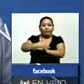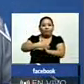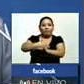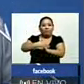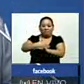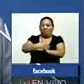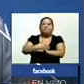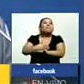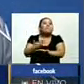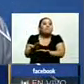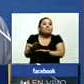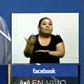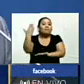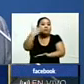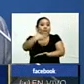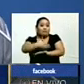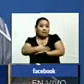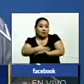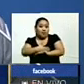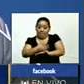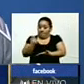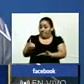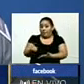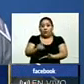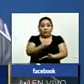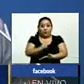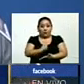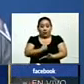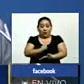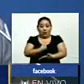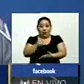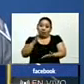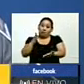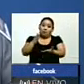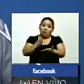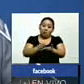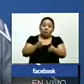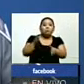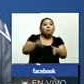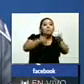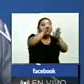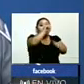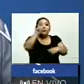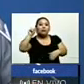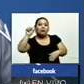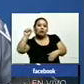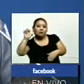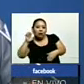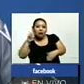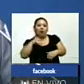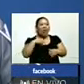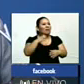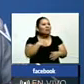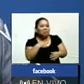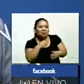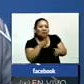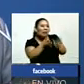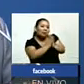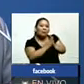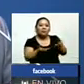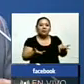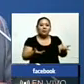para tanto para la ciudadanía que acude al Tribunal Supremo Electoral a hacer ciertos reclamos,